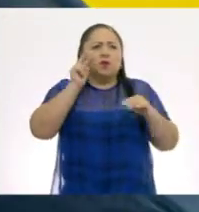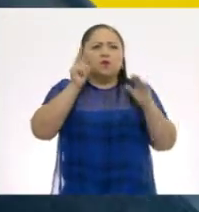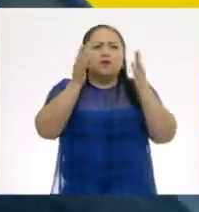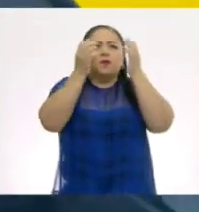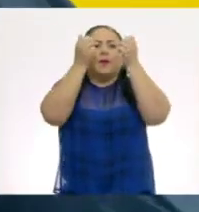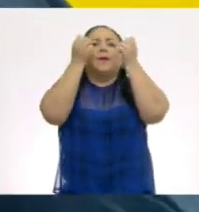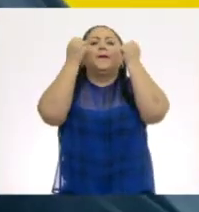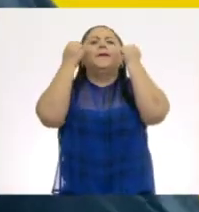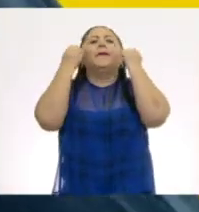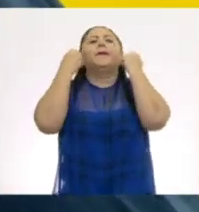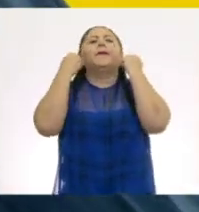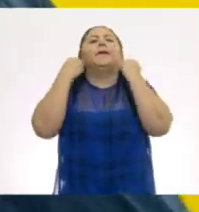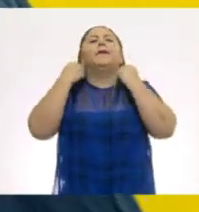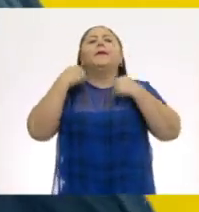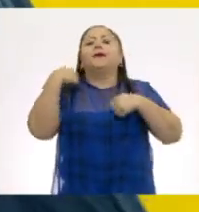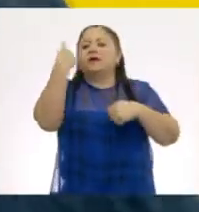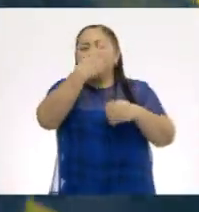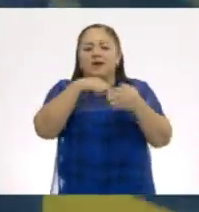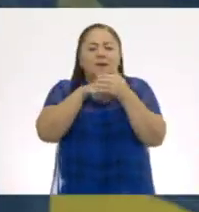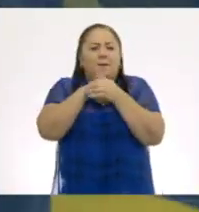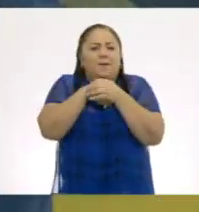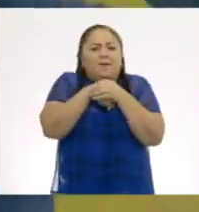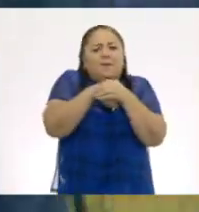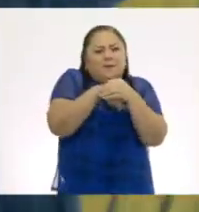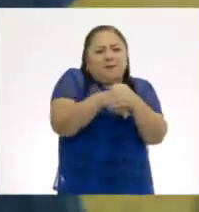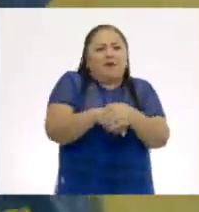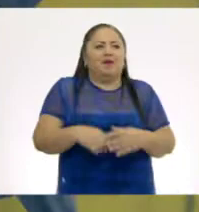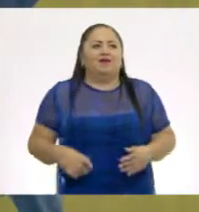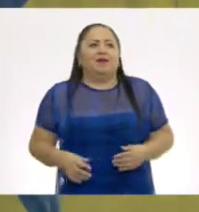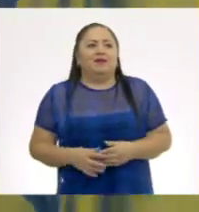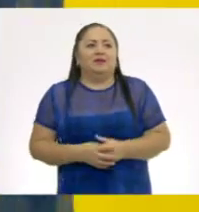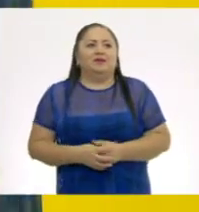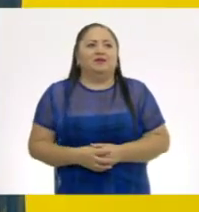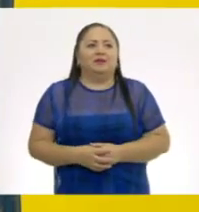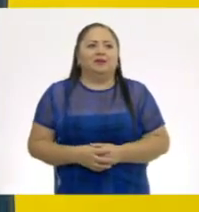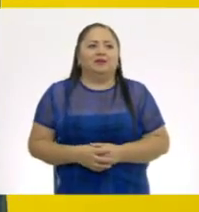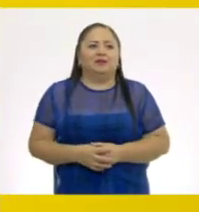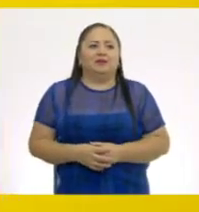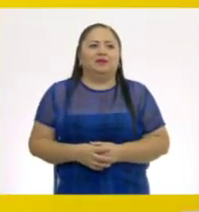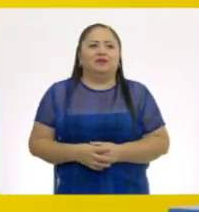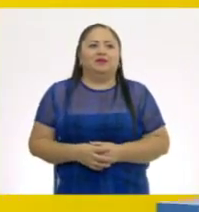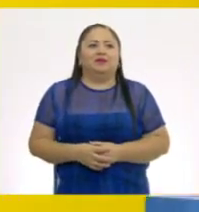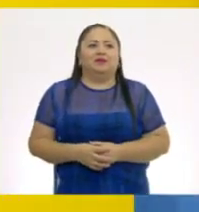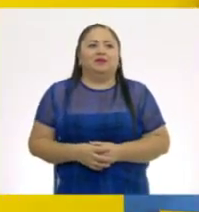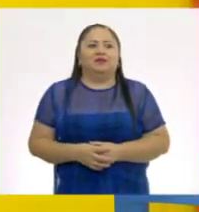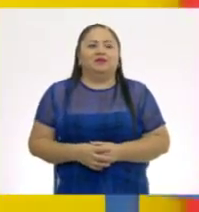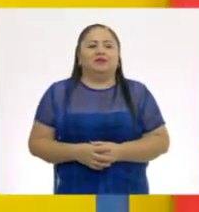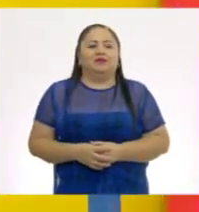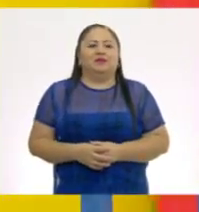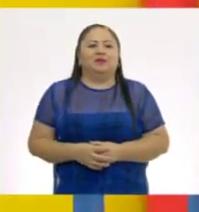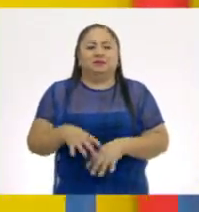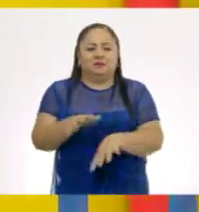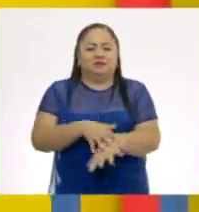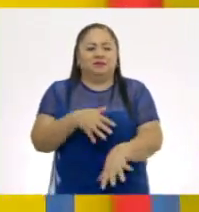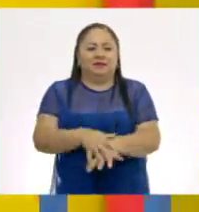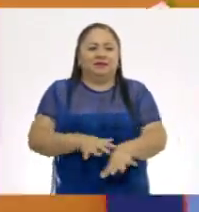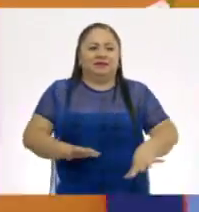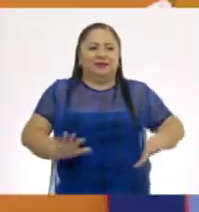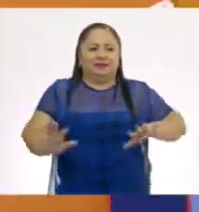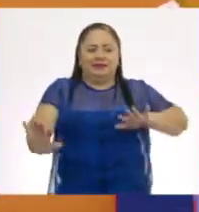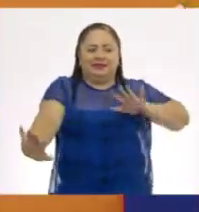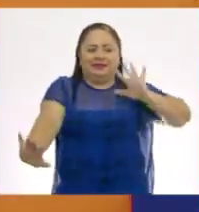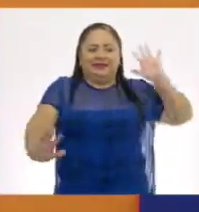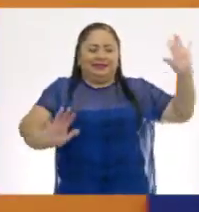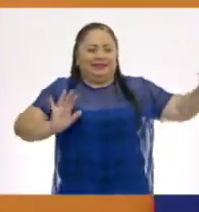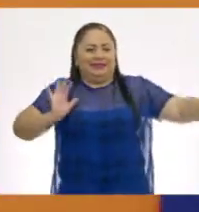y puedes plasmar tu cara. Exactamente. Ahí tus se ve. Los brazos. Los pies. Una